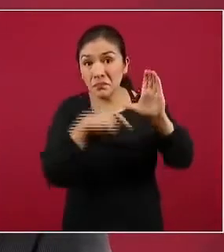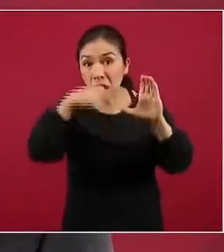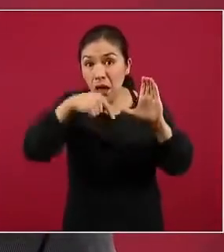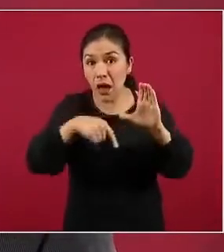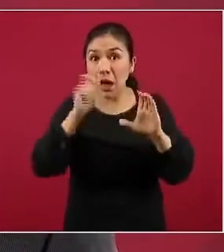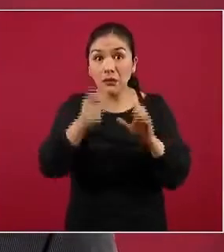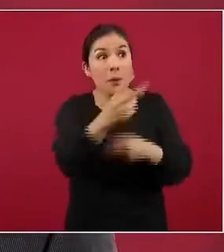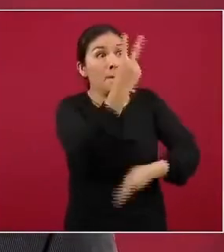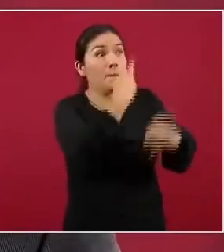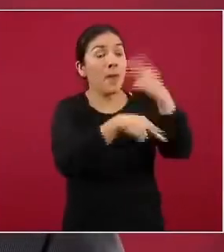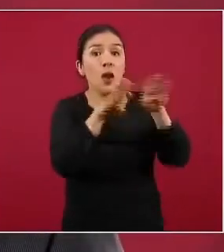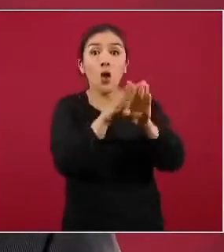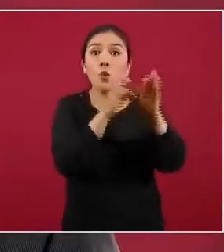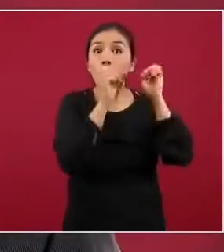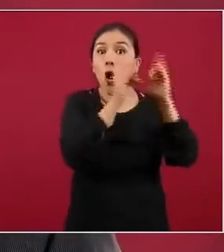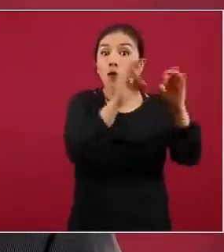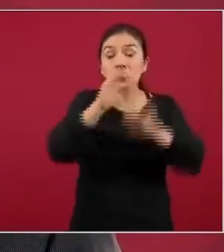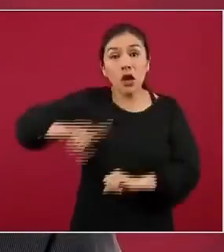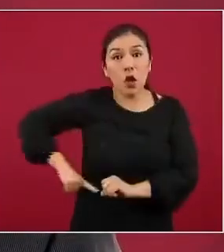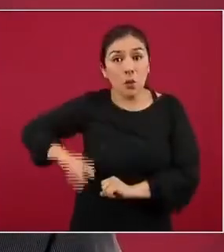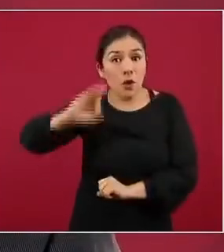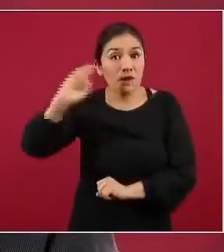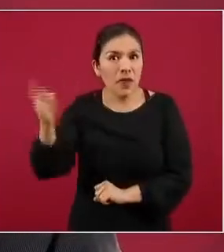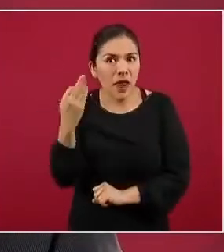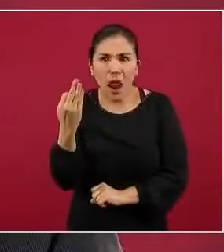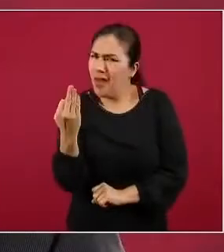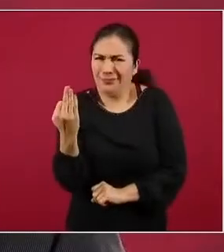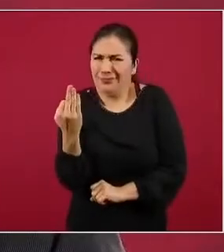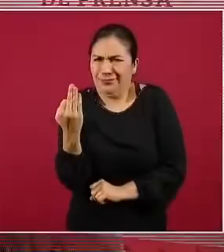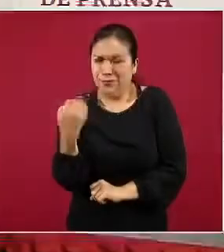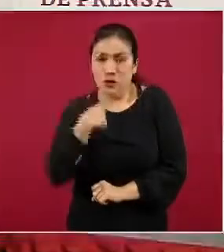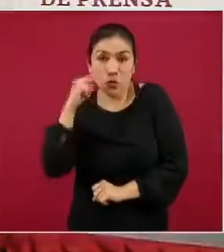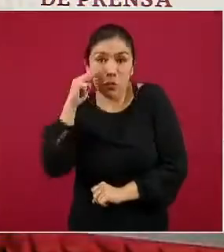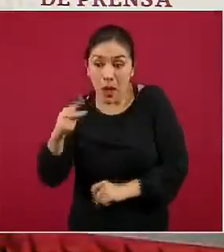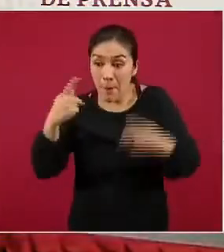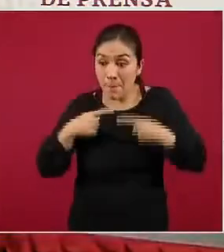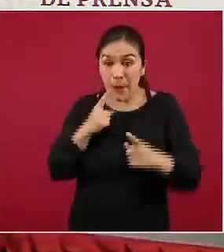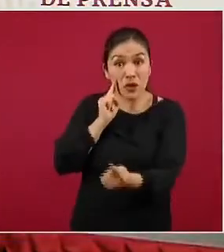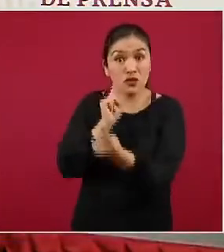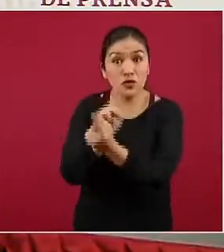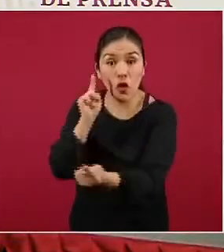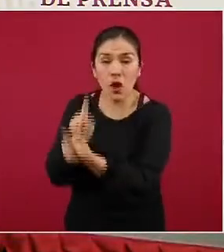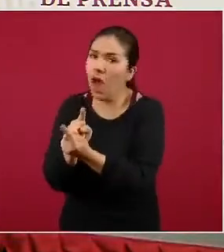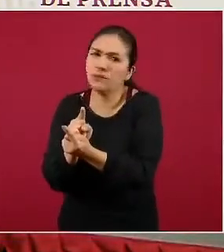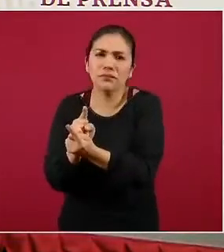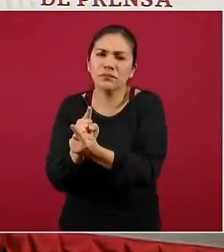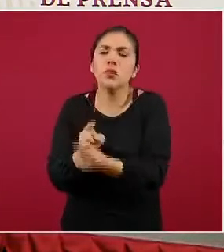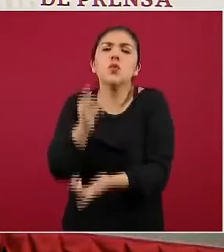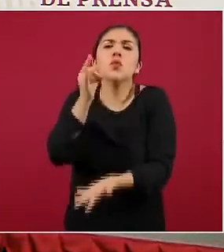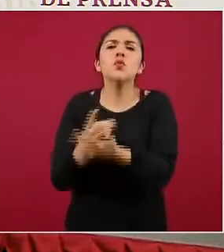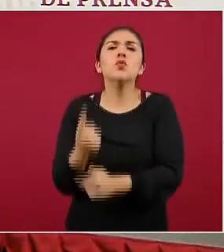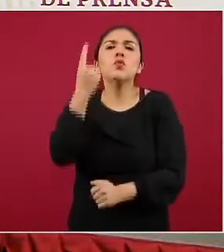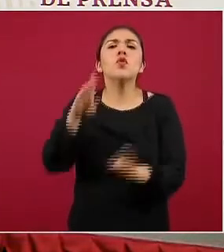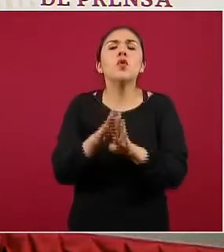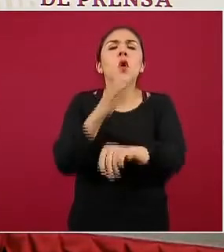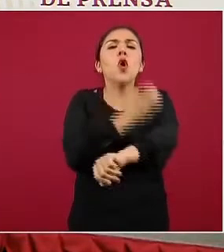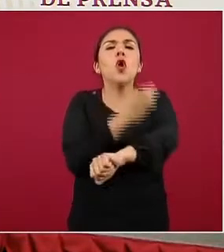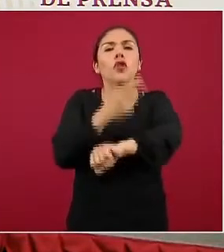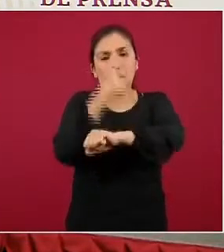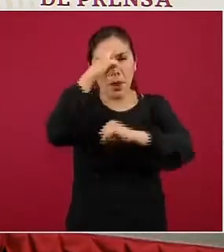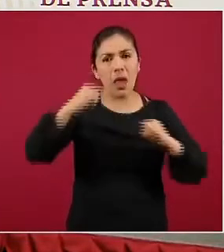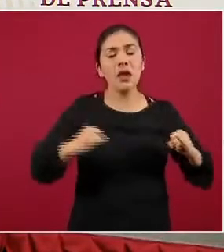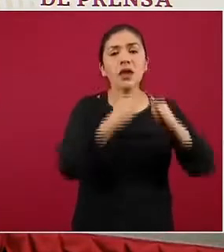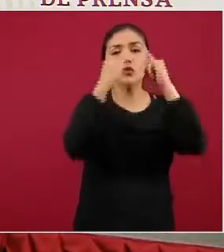procede de oficinas del gobierno federal. Nosotros no vemos pacientes, excepto en la Comisión Coordinadora de los Institutos,